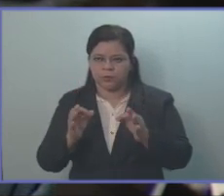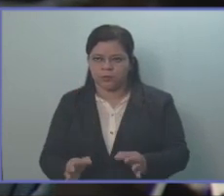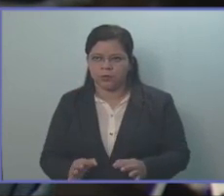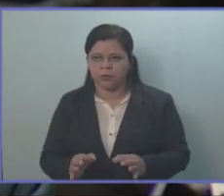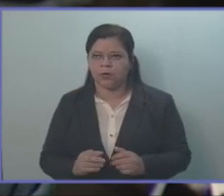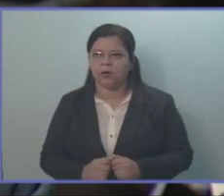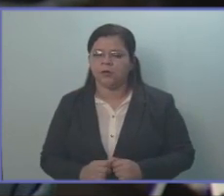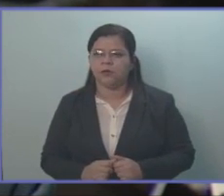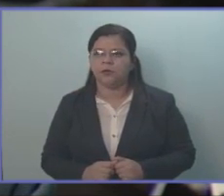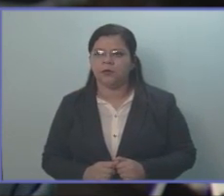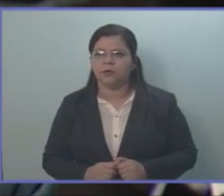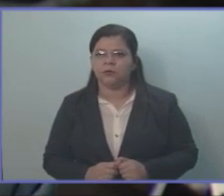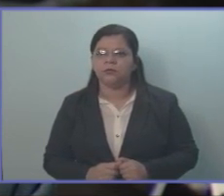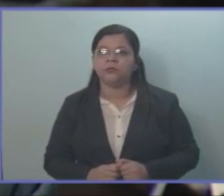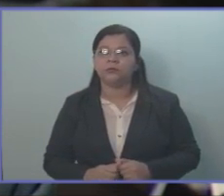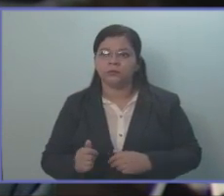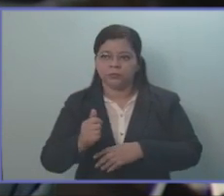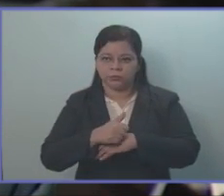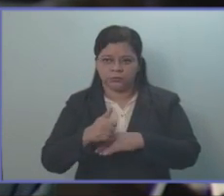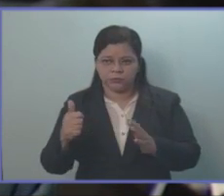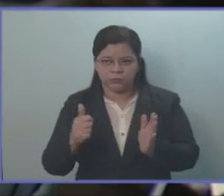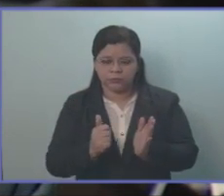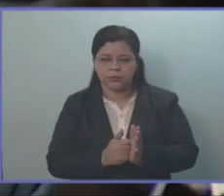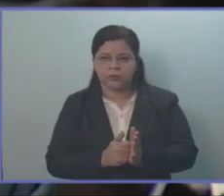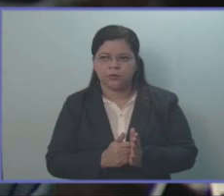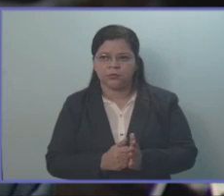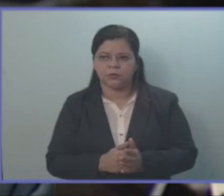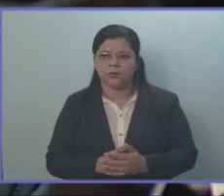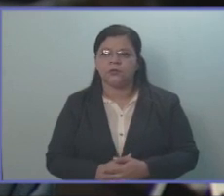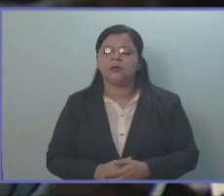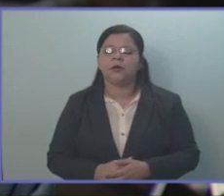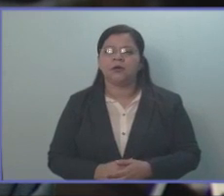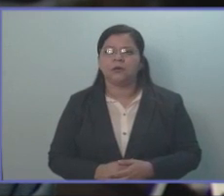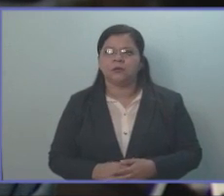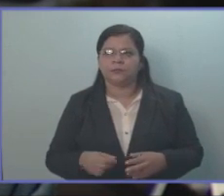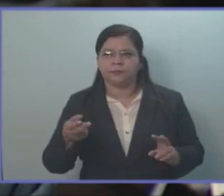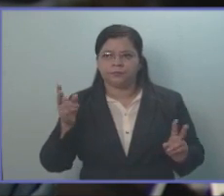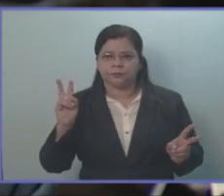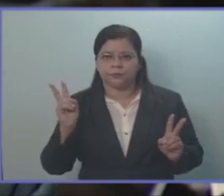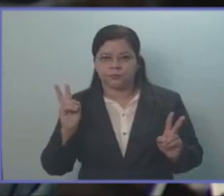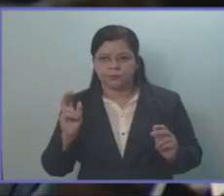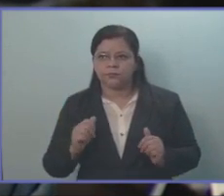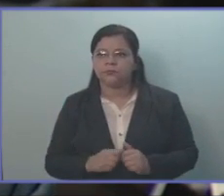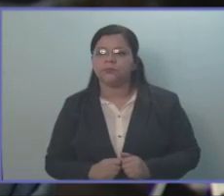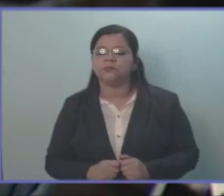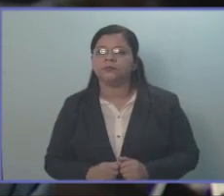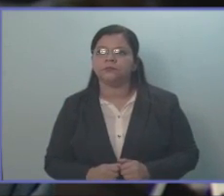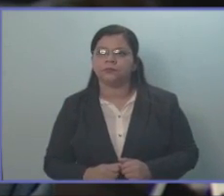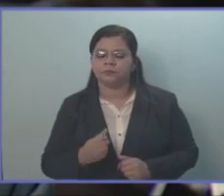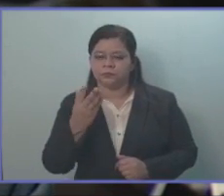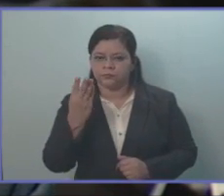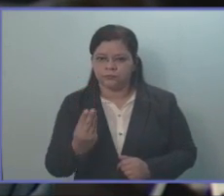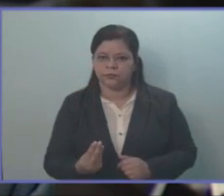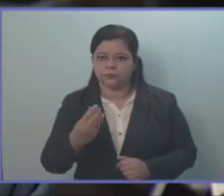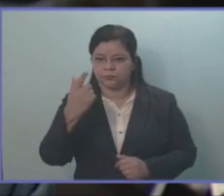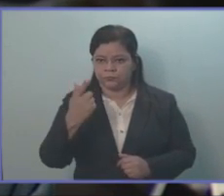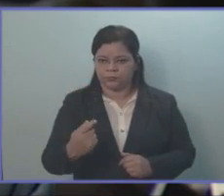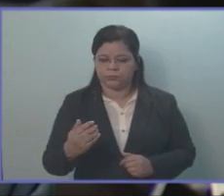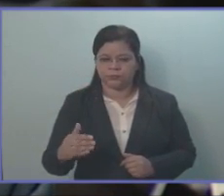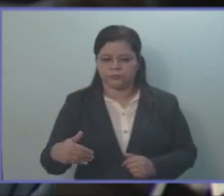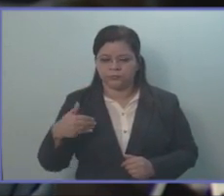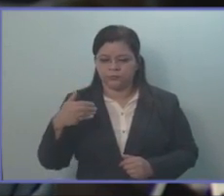Diario Oficial, dado en el Salón Azul del Palacio Legislativo San Salvador a los días del